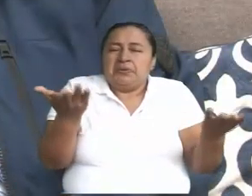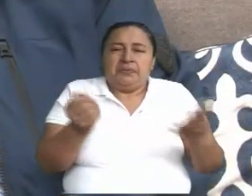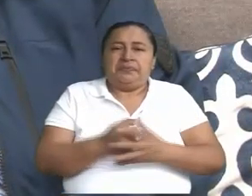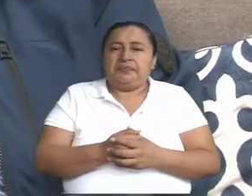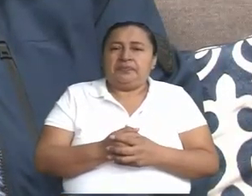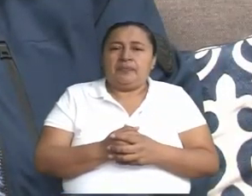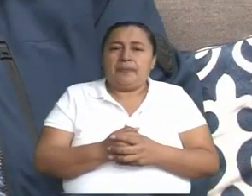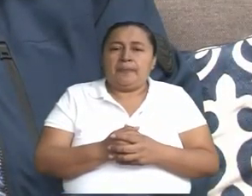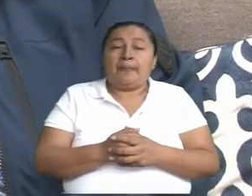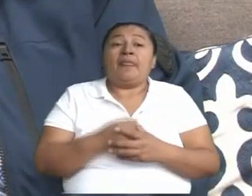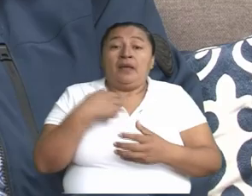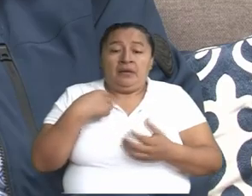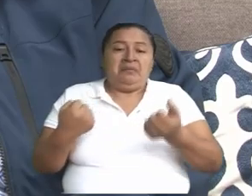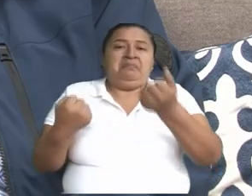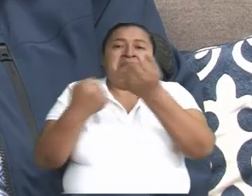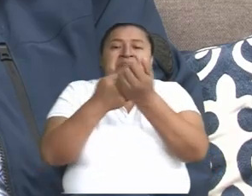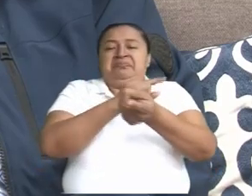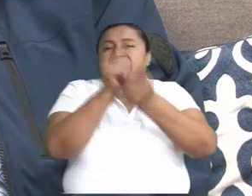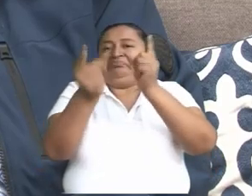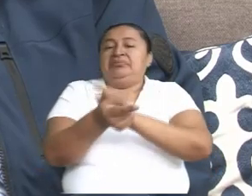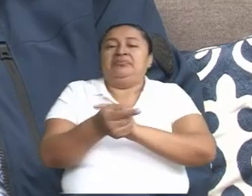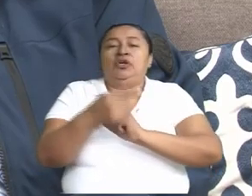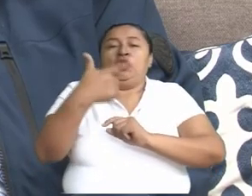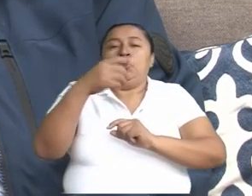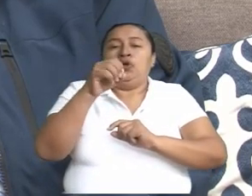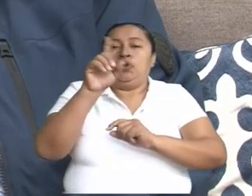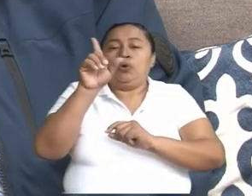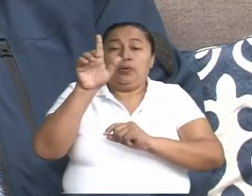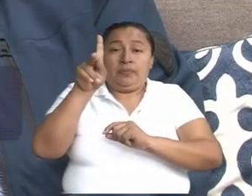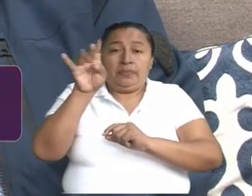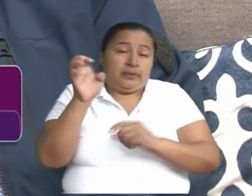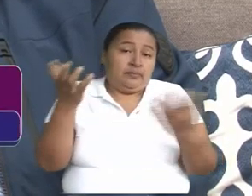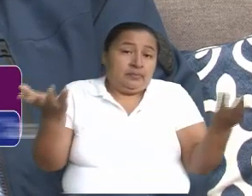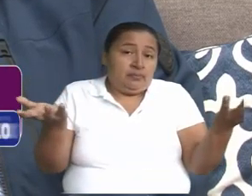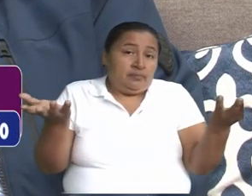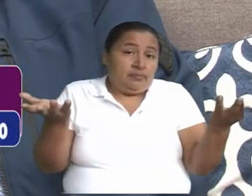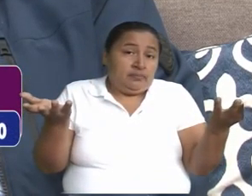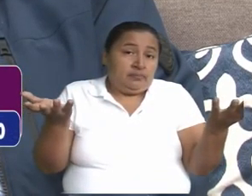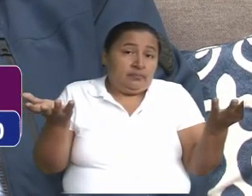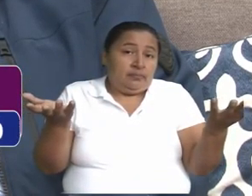Le dieron un golpe, ¿no? Así es, Dilma Rousseff. ¿Ah? Entonces,